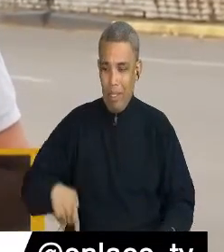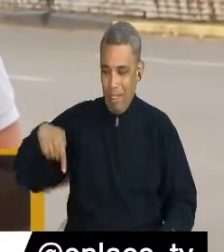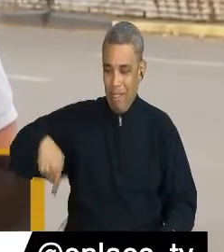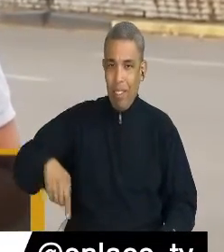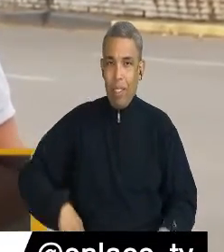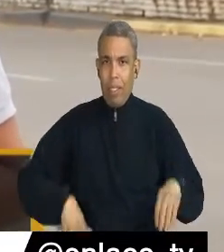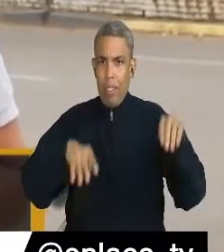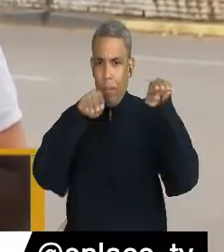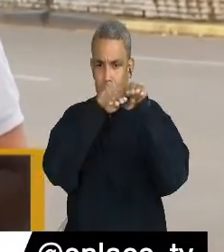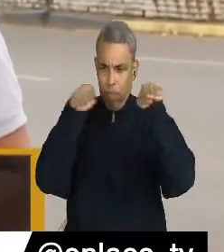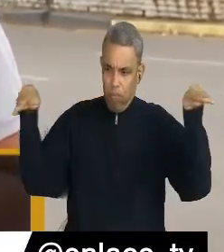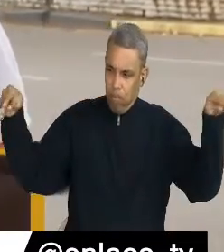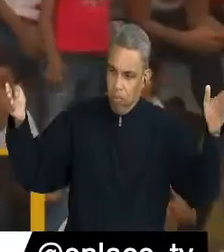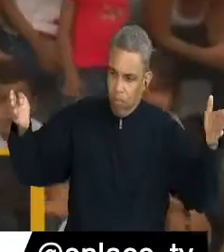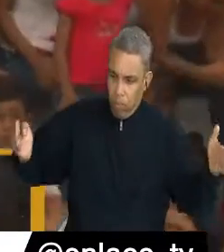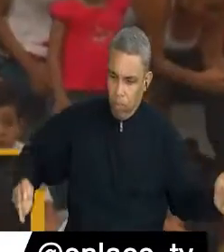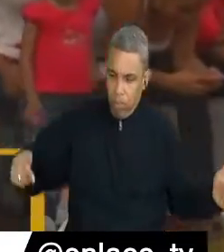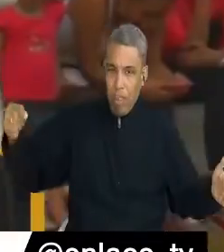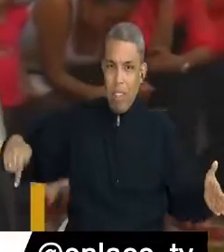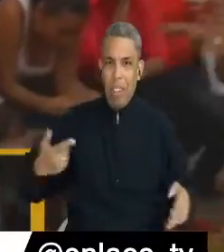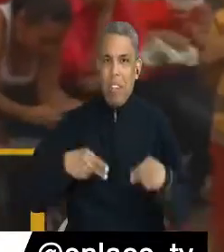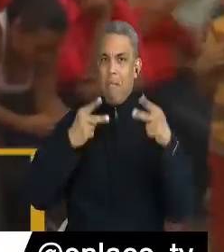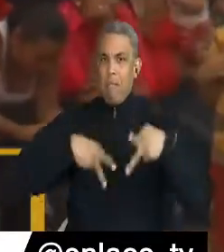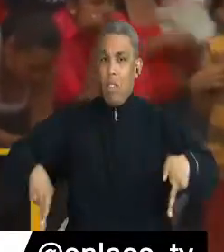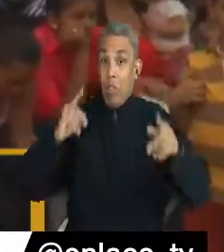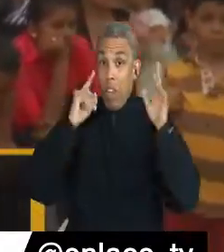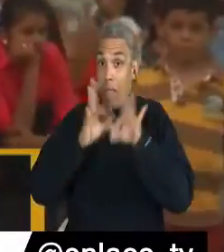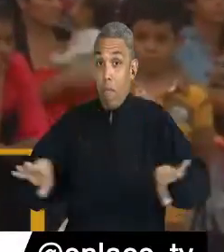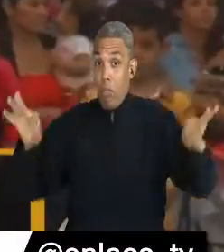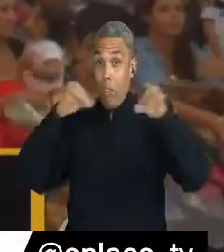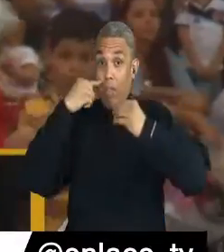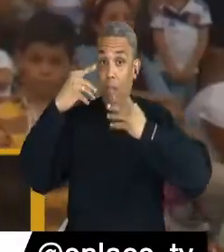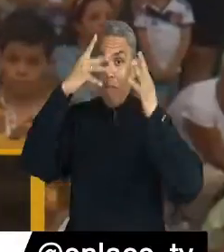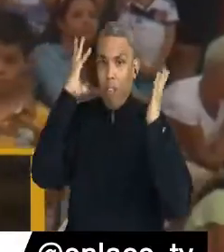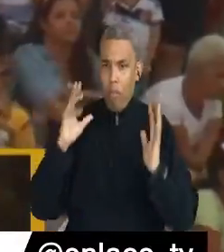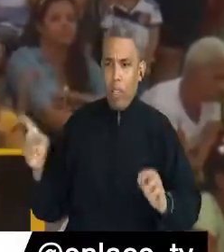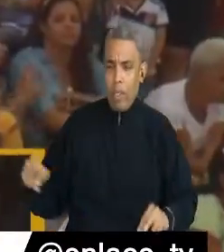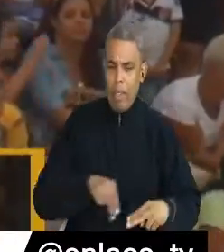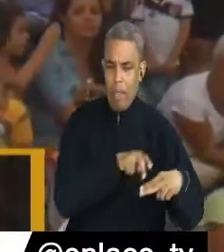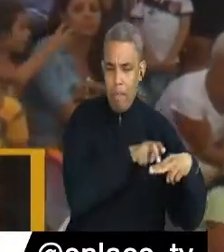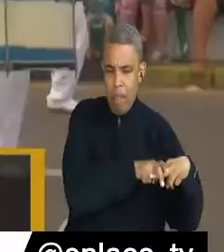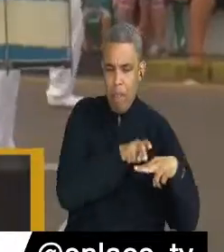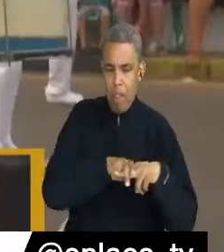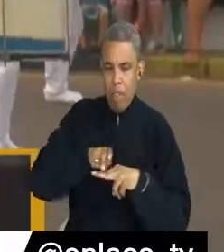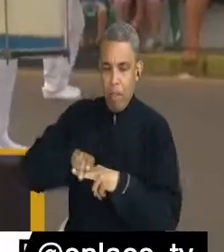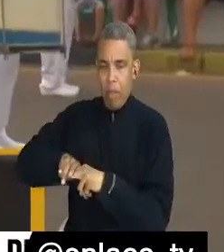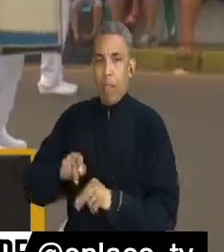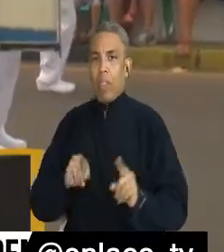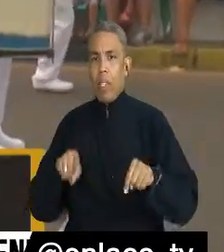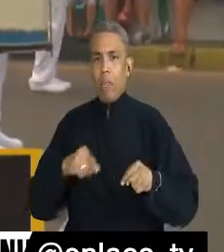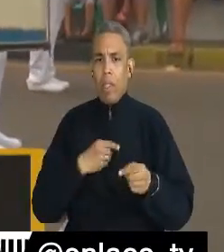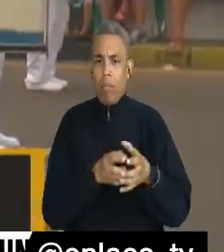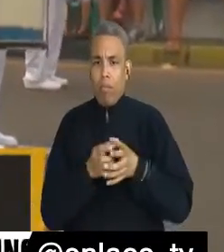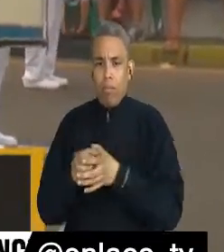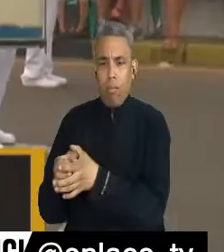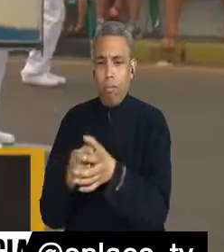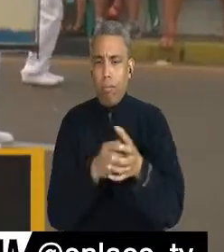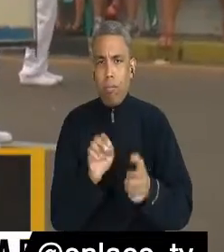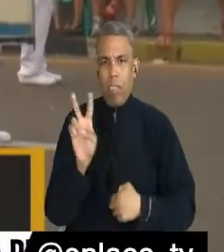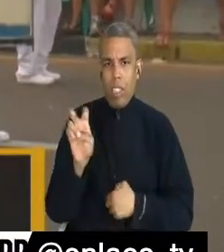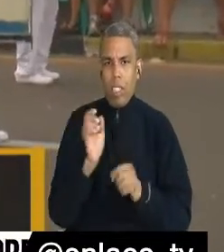instituciones educativas públicas y privadas del área urbana y rural de barrancabermeja así como 7 grupos culturales se inscribieron